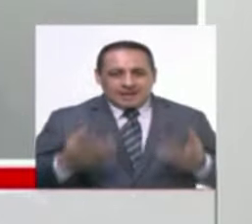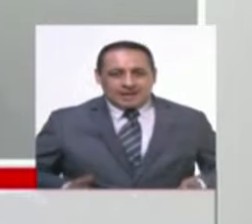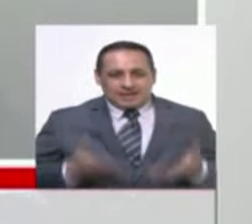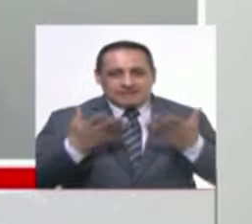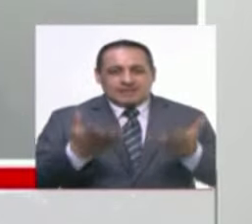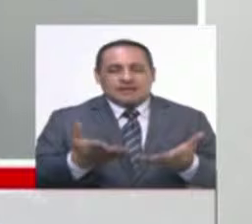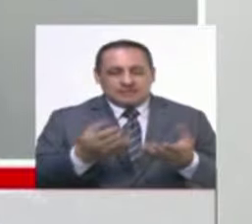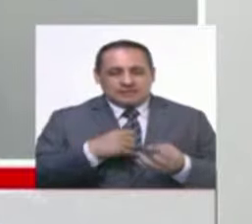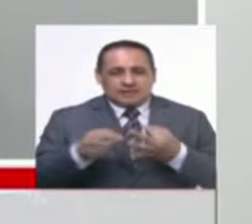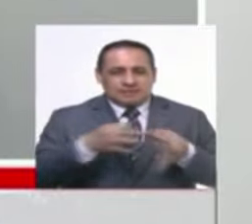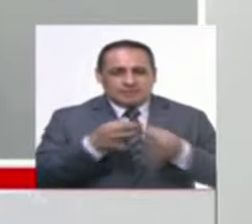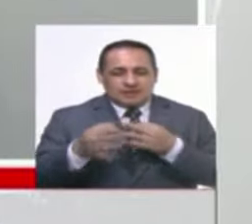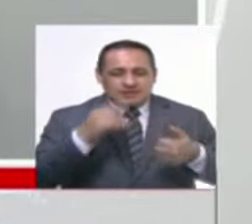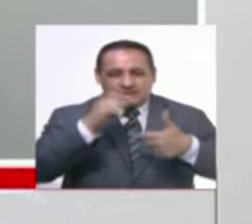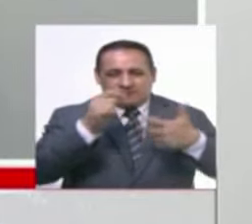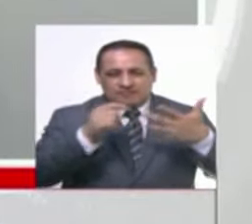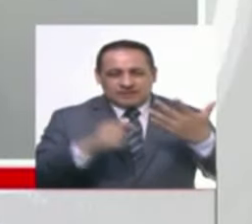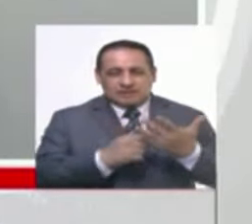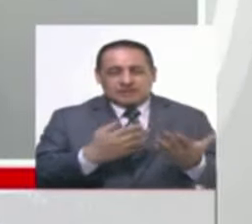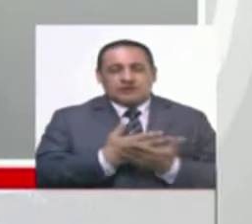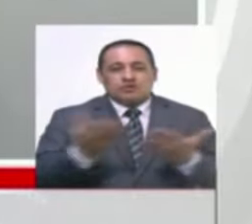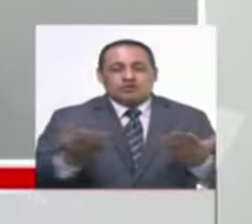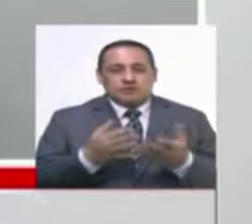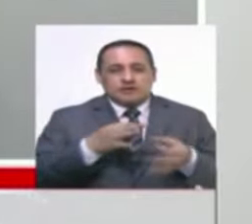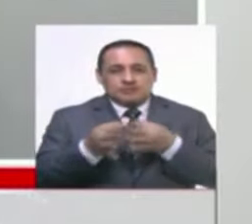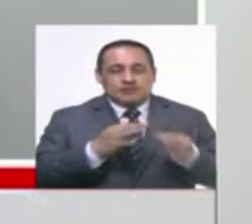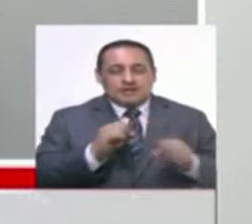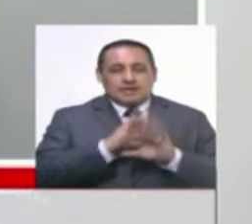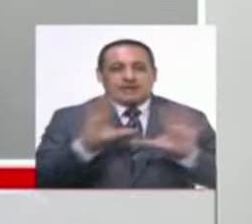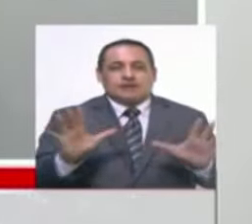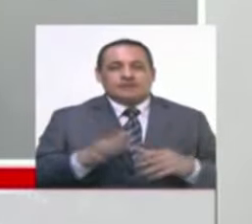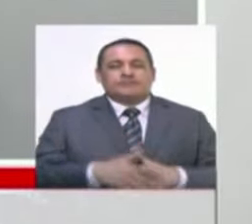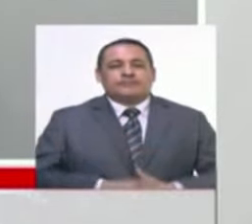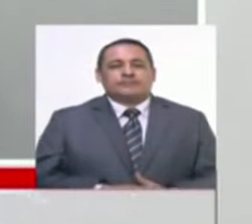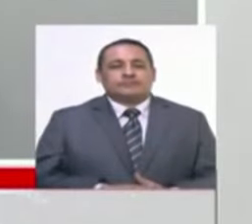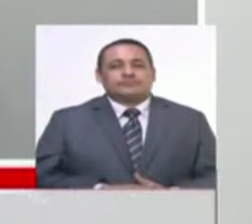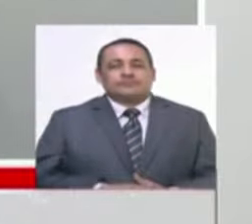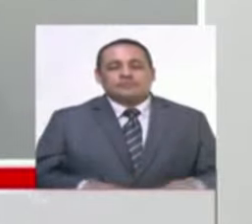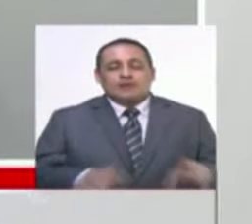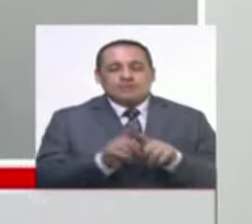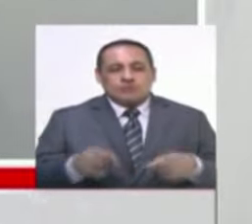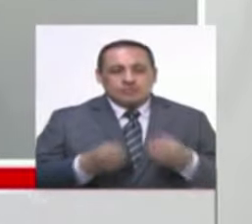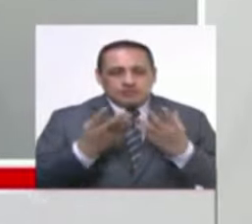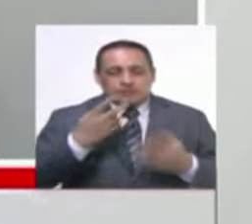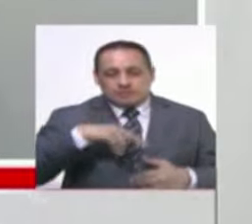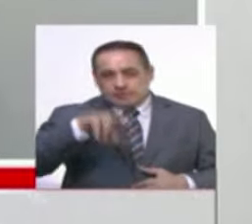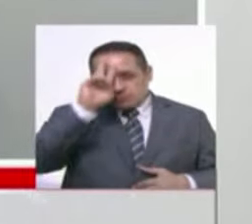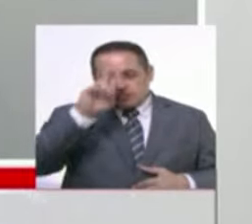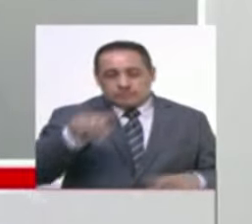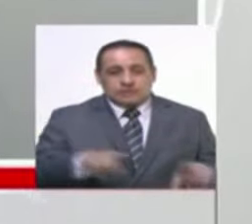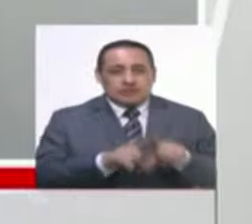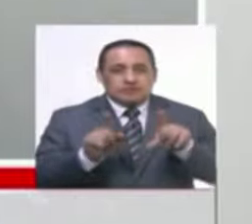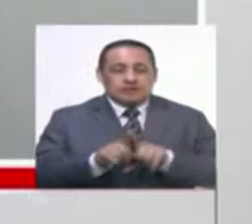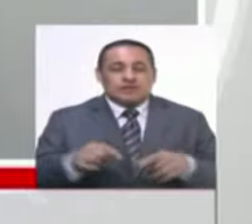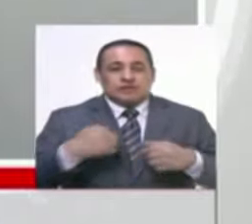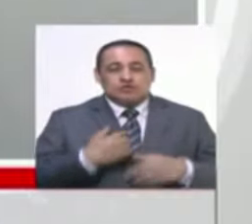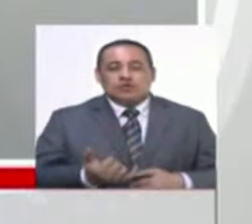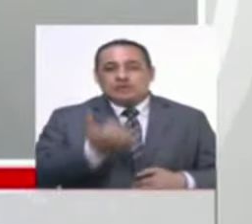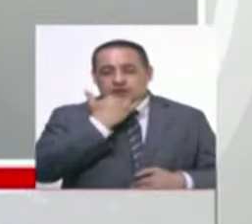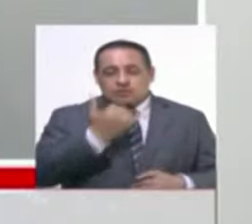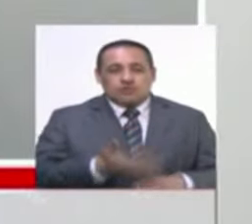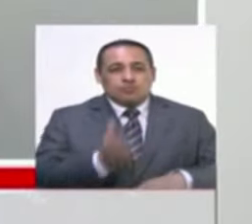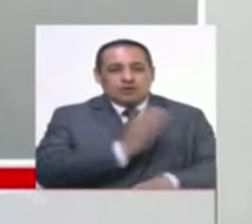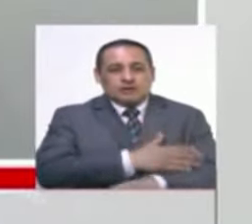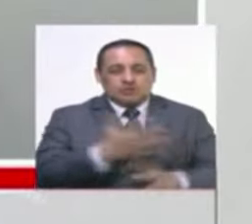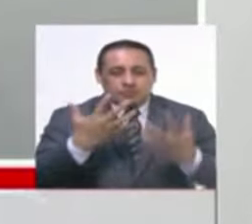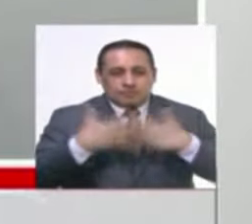con el esclarecimiento de cada investigación por el bien del país. Y si yo he cometido errores como